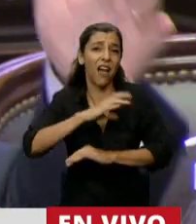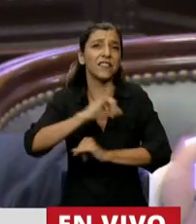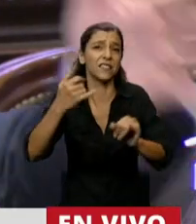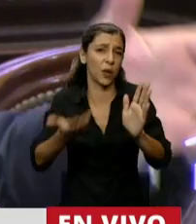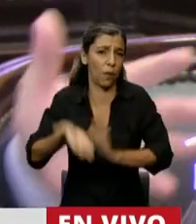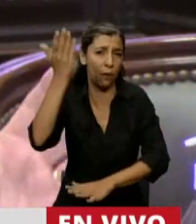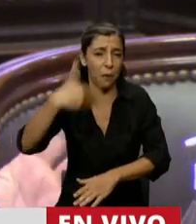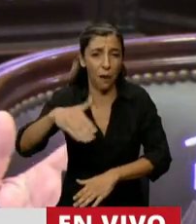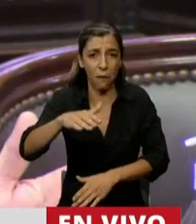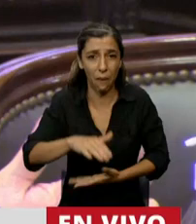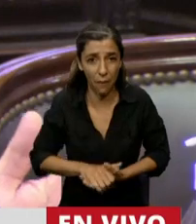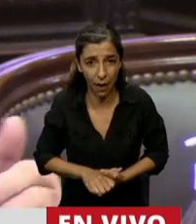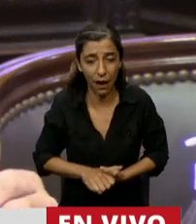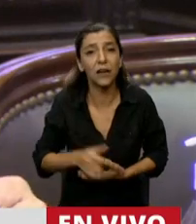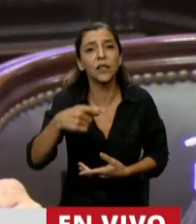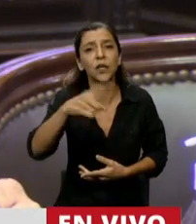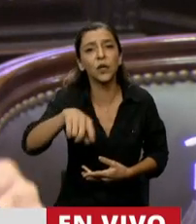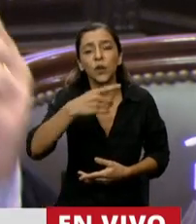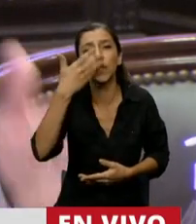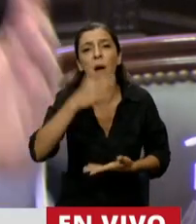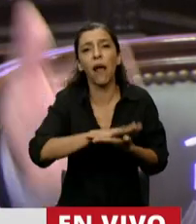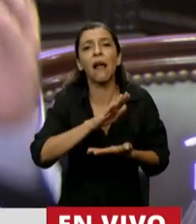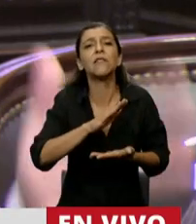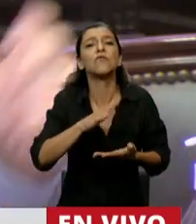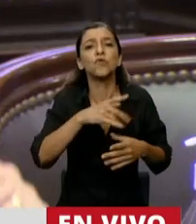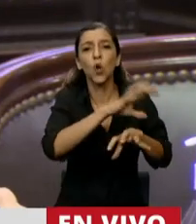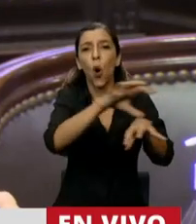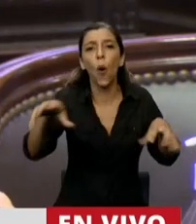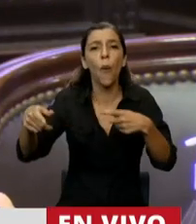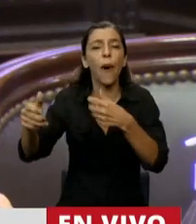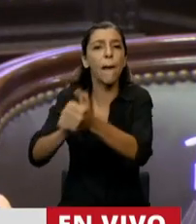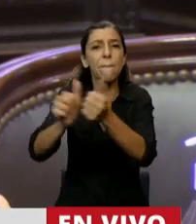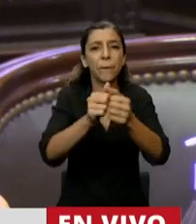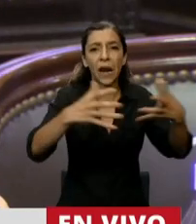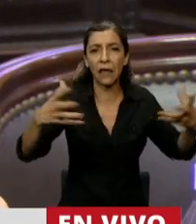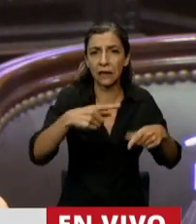que están aprovechados del comercio minorista en la Argentina. Son los temas fuertes.